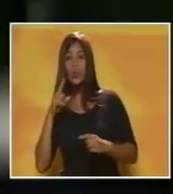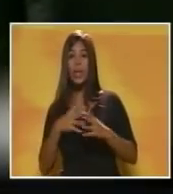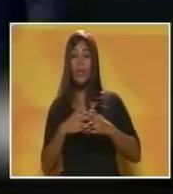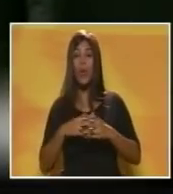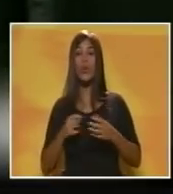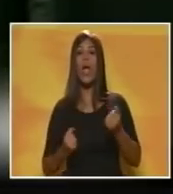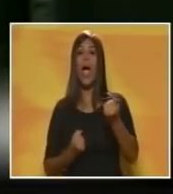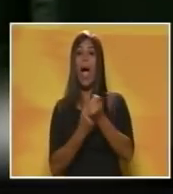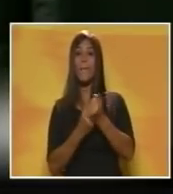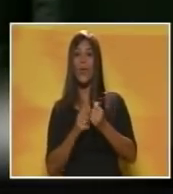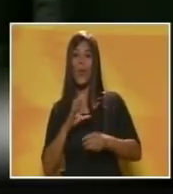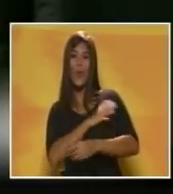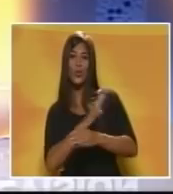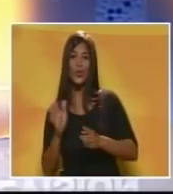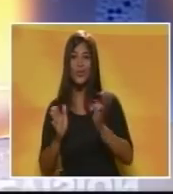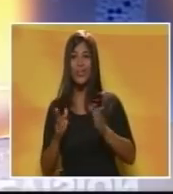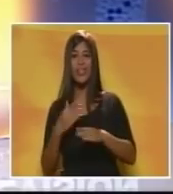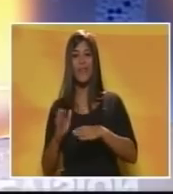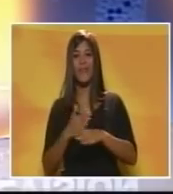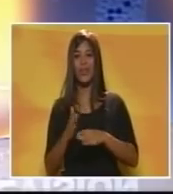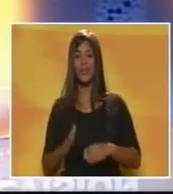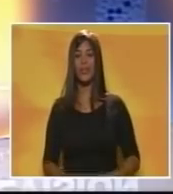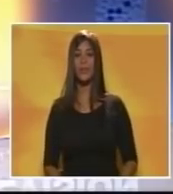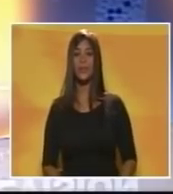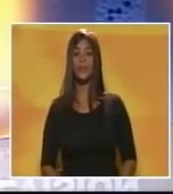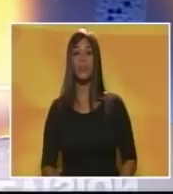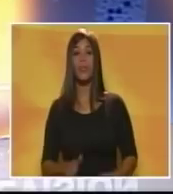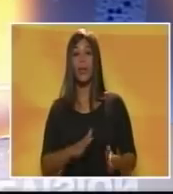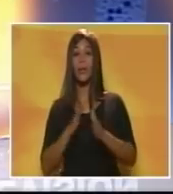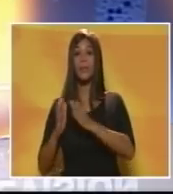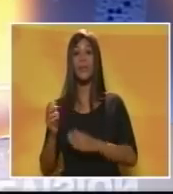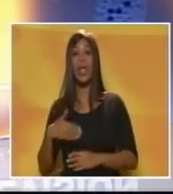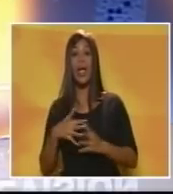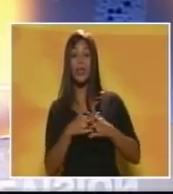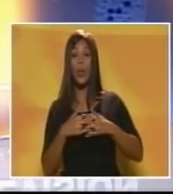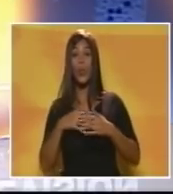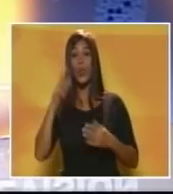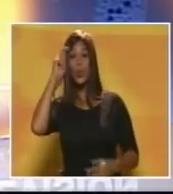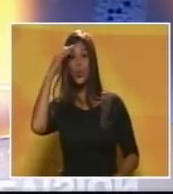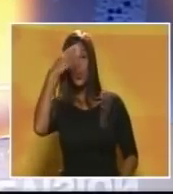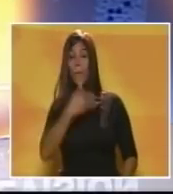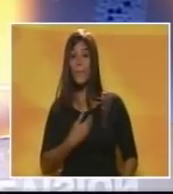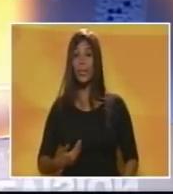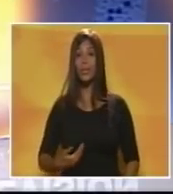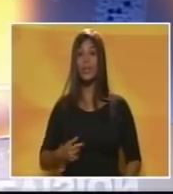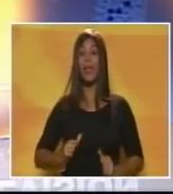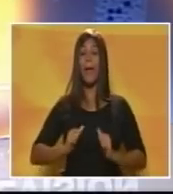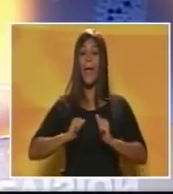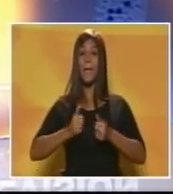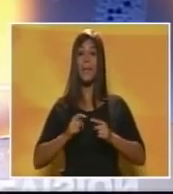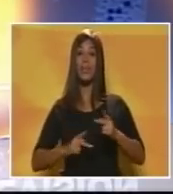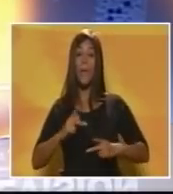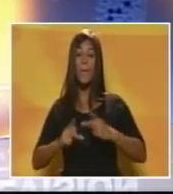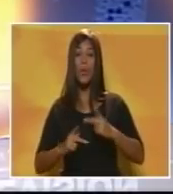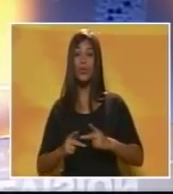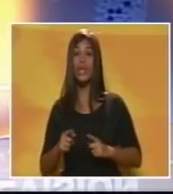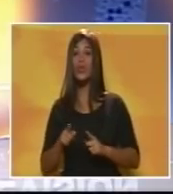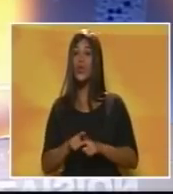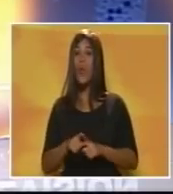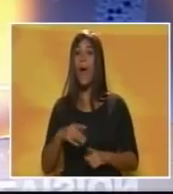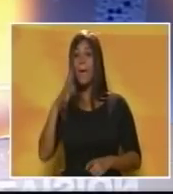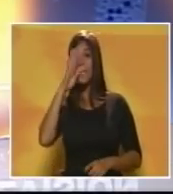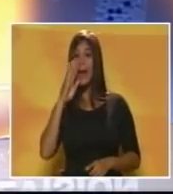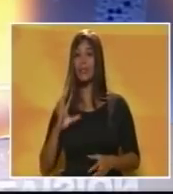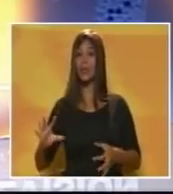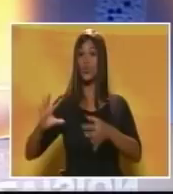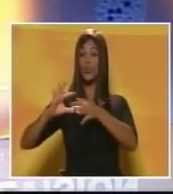a bandos diferentes. En Estados Unidos, el presidente Donald Trump inició el proceso para declarar a Brasil como